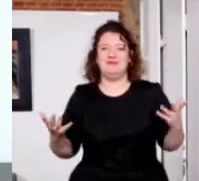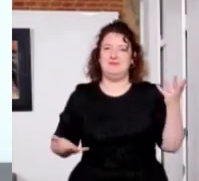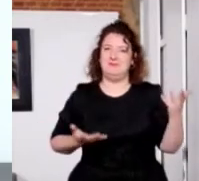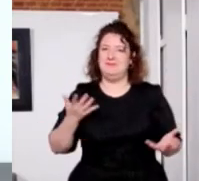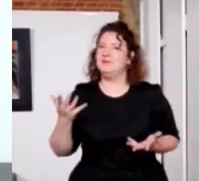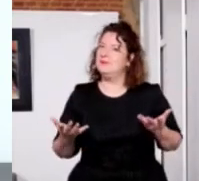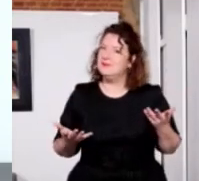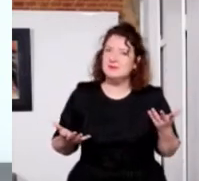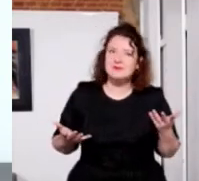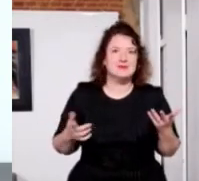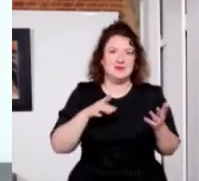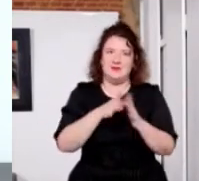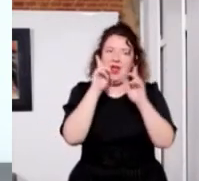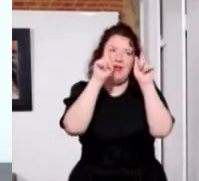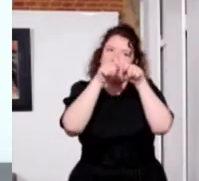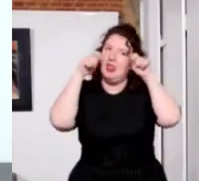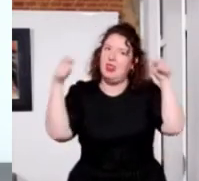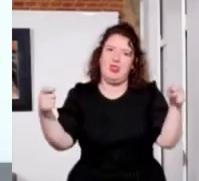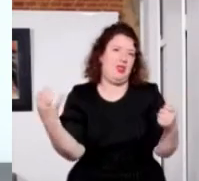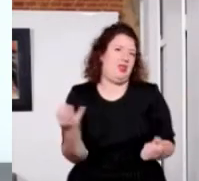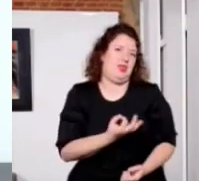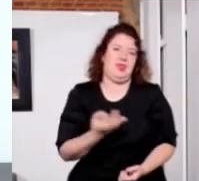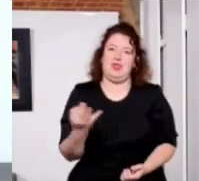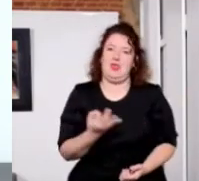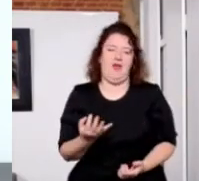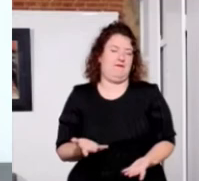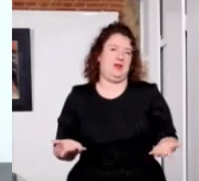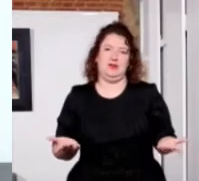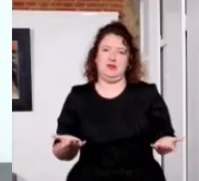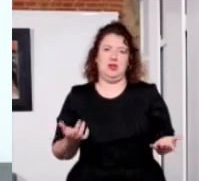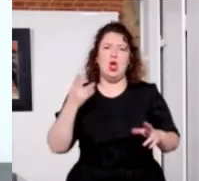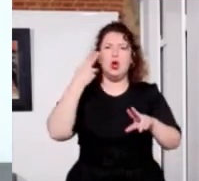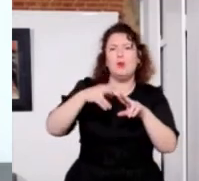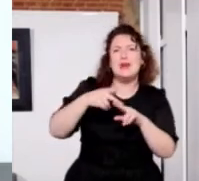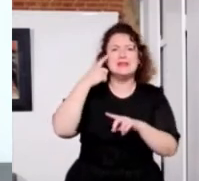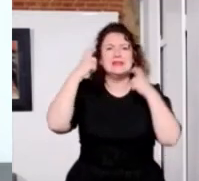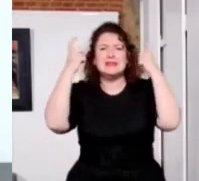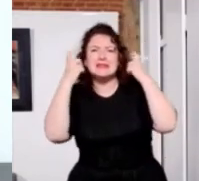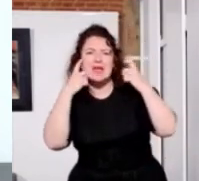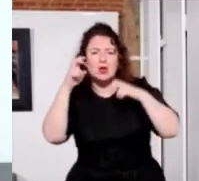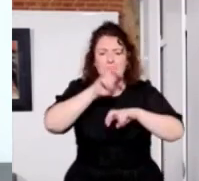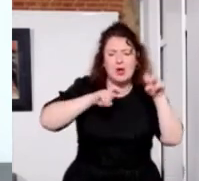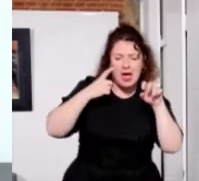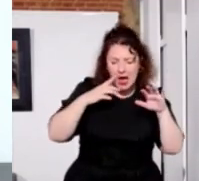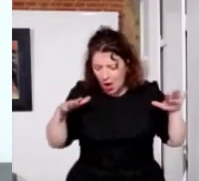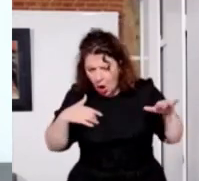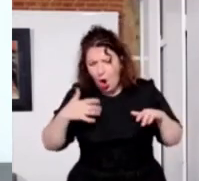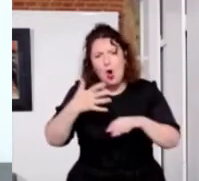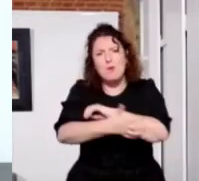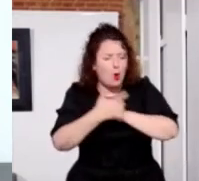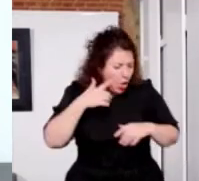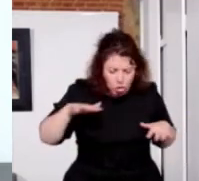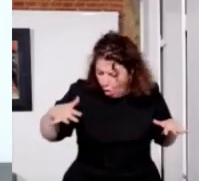Tenemos que desvelar la realidad para que no haya políticos que sigan buscando debajo de la mesa dónde están los pobres.